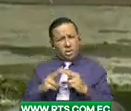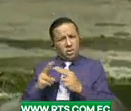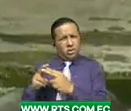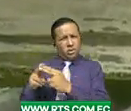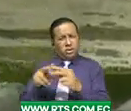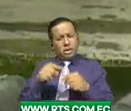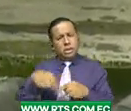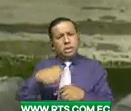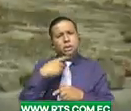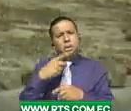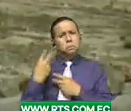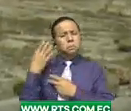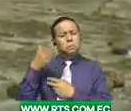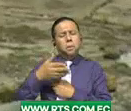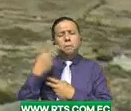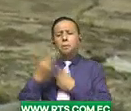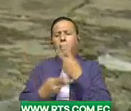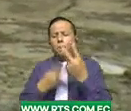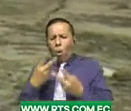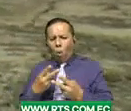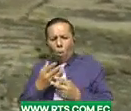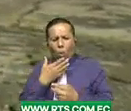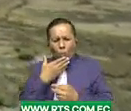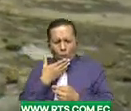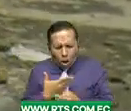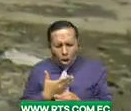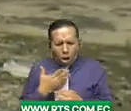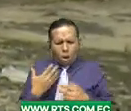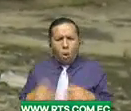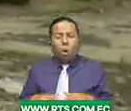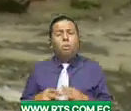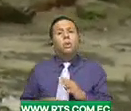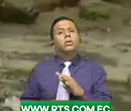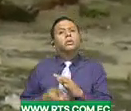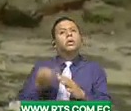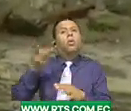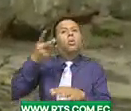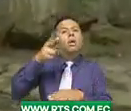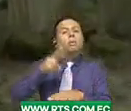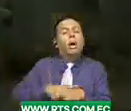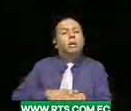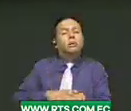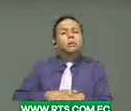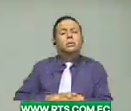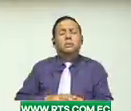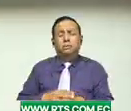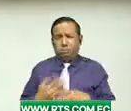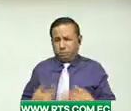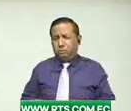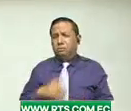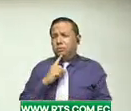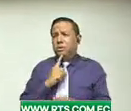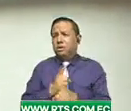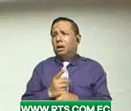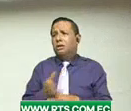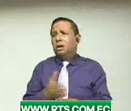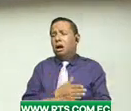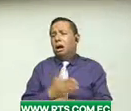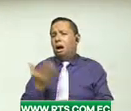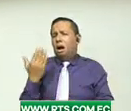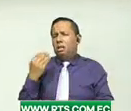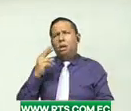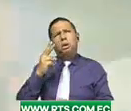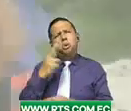además de visitantes, no podían salir de su asombro. Es la segunda vez que una señora se goza del cerro, que está ya hace unos